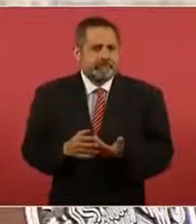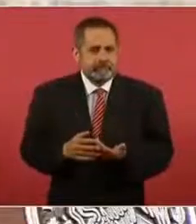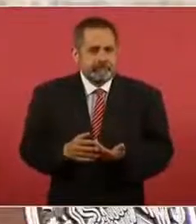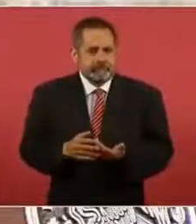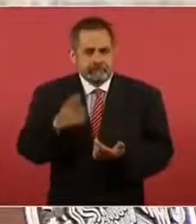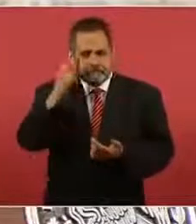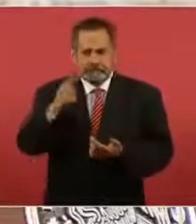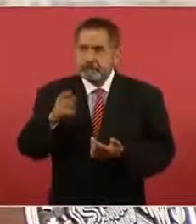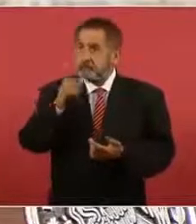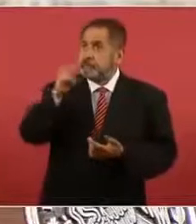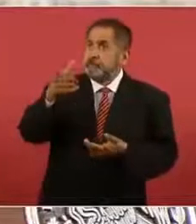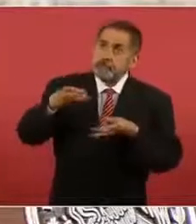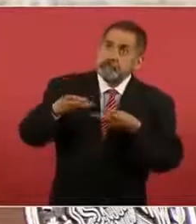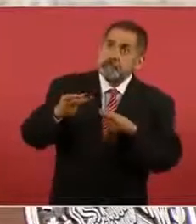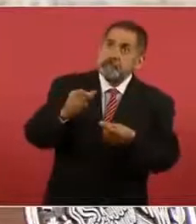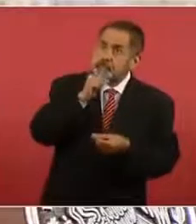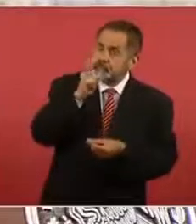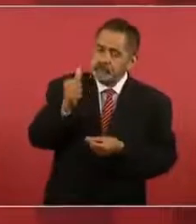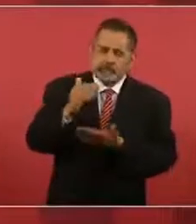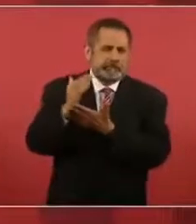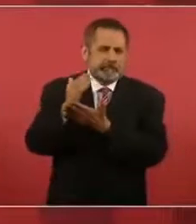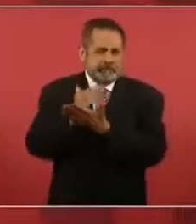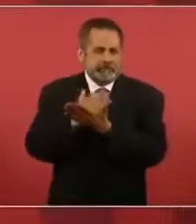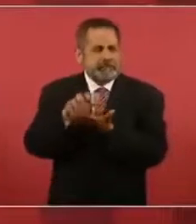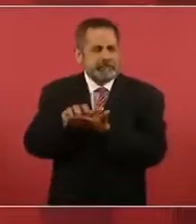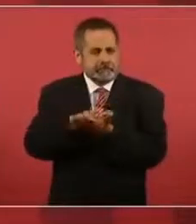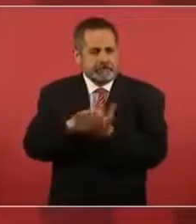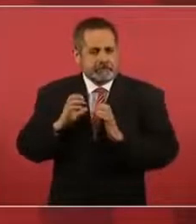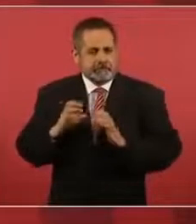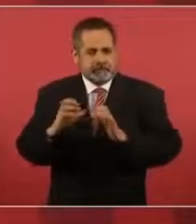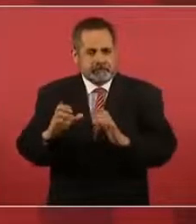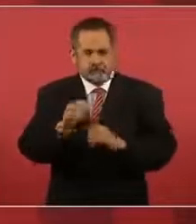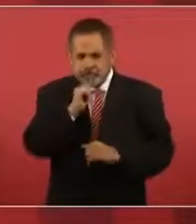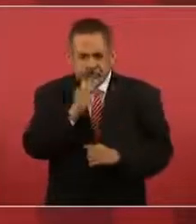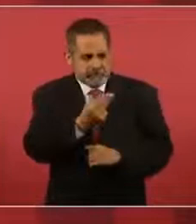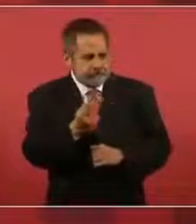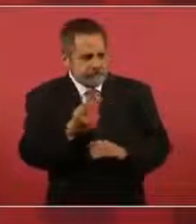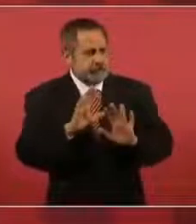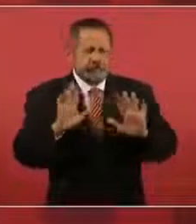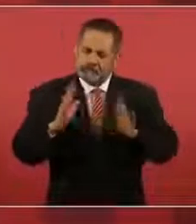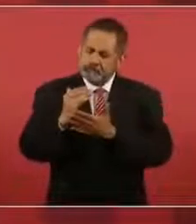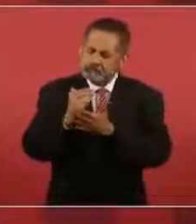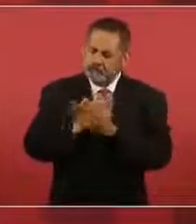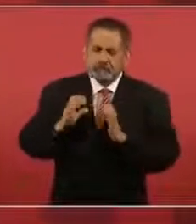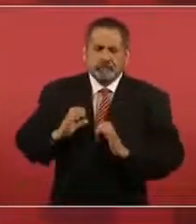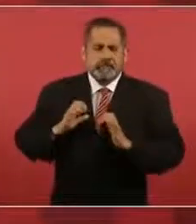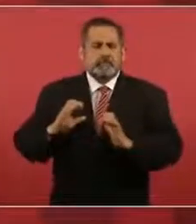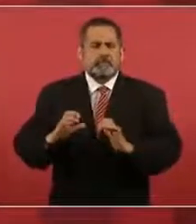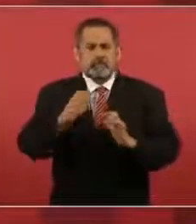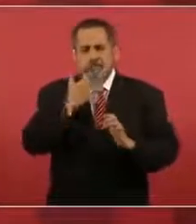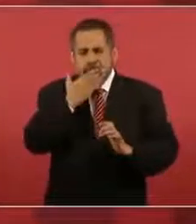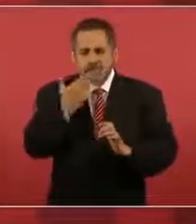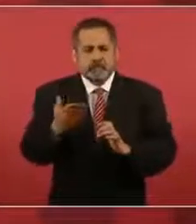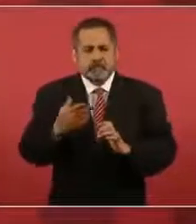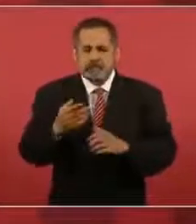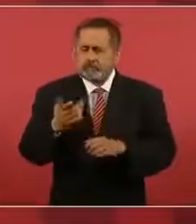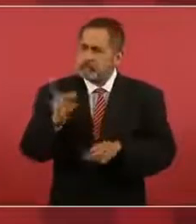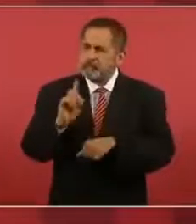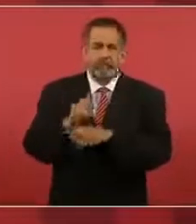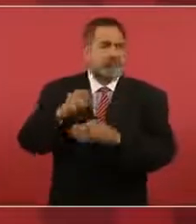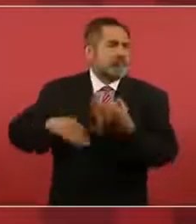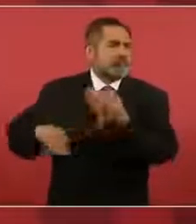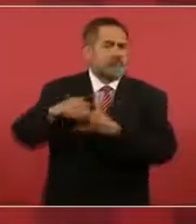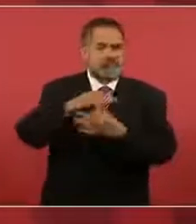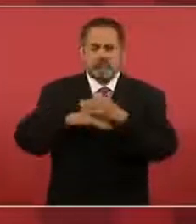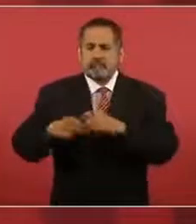no gastar energía de manera innecesaria, ¿sí? Y hacer todos